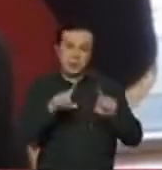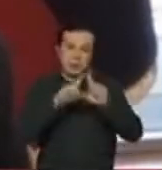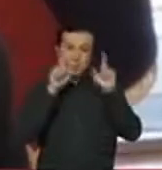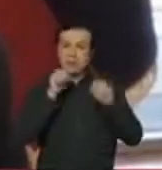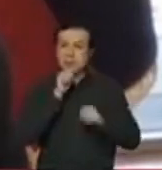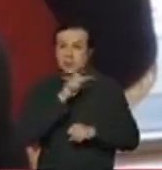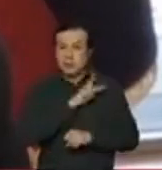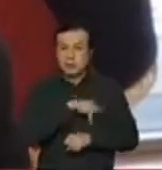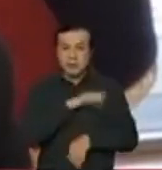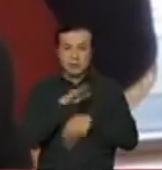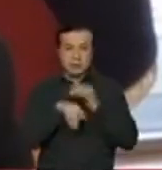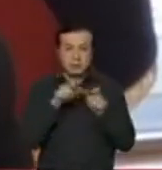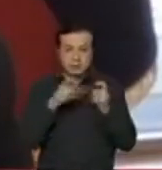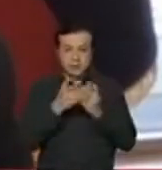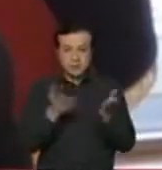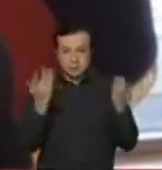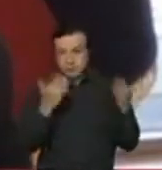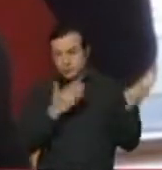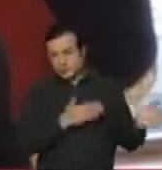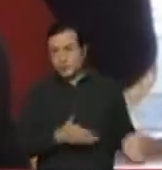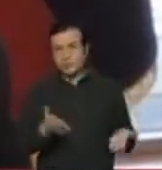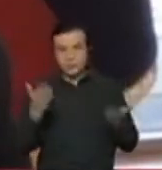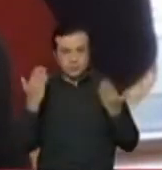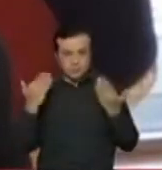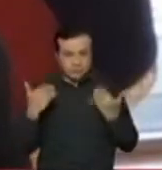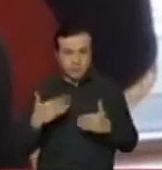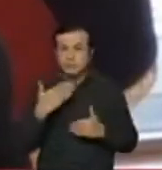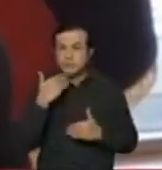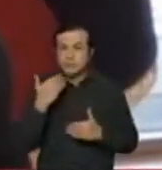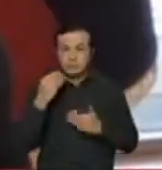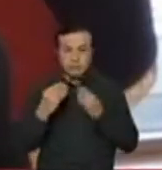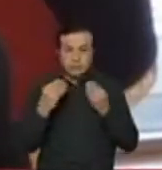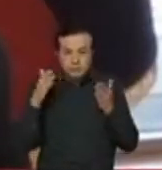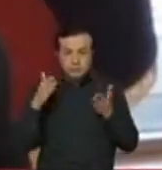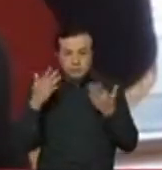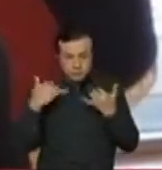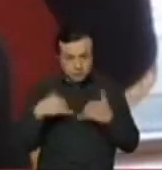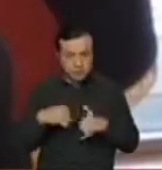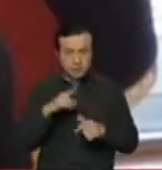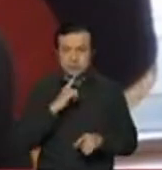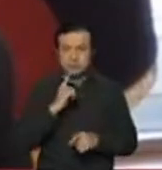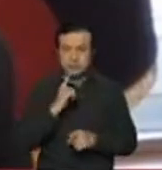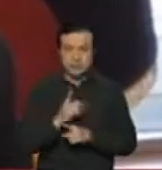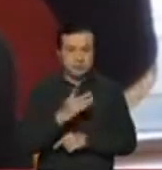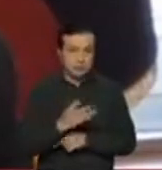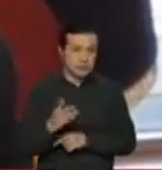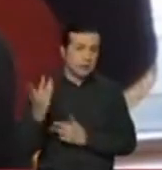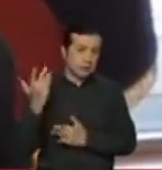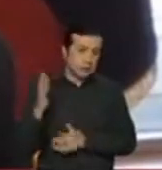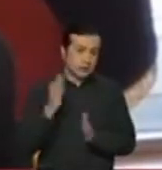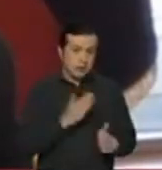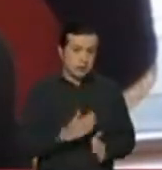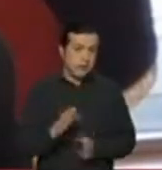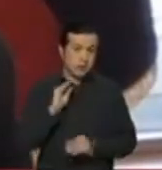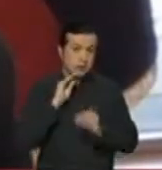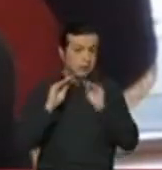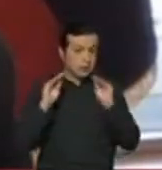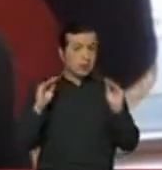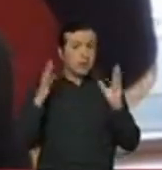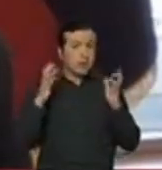todos los ciudadanos. Y tenemos que encontrar las mejores formas de salir de esa crisis. Ahí, si usted me permite,